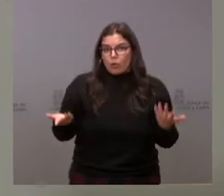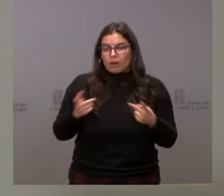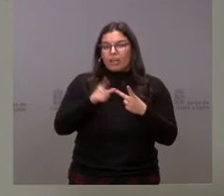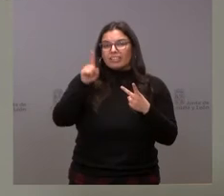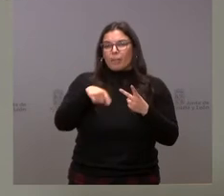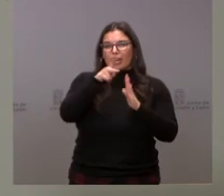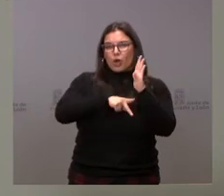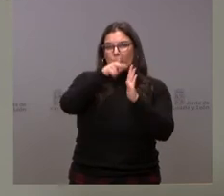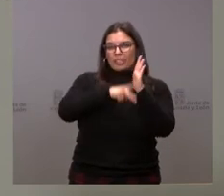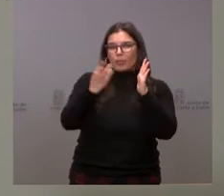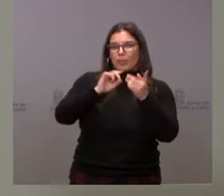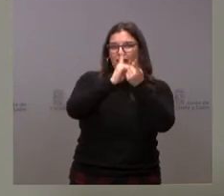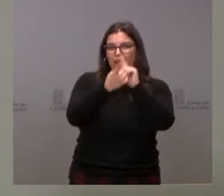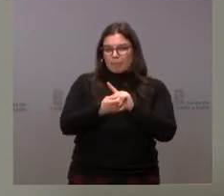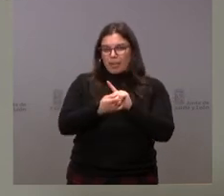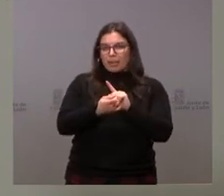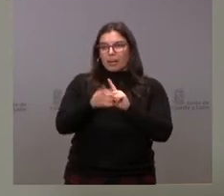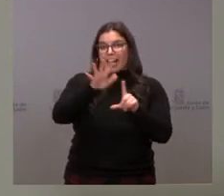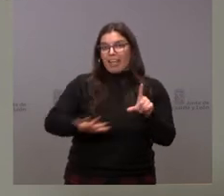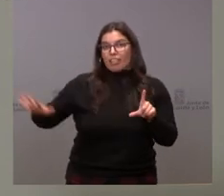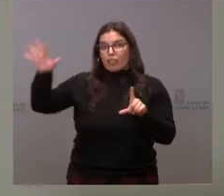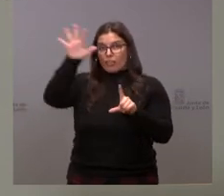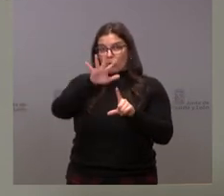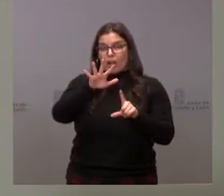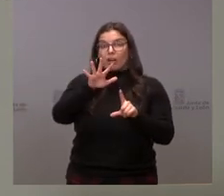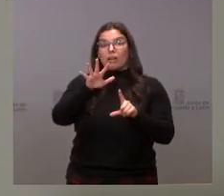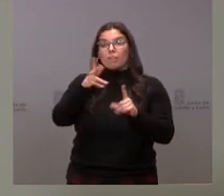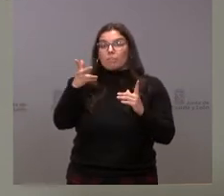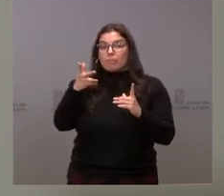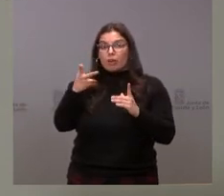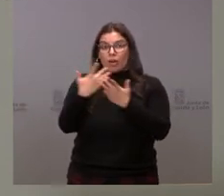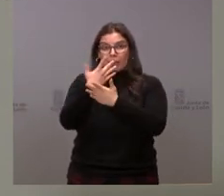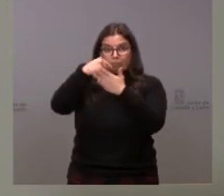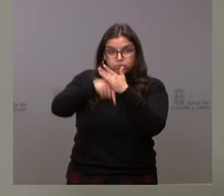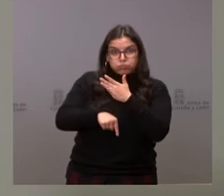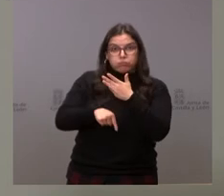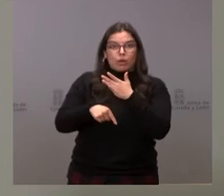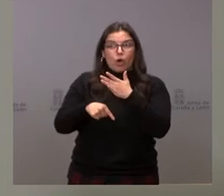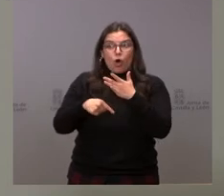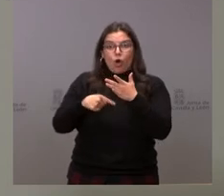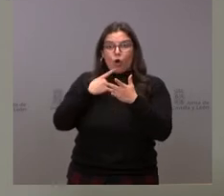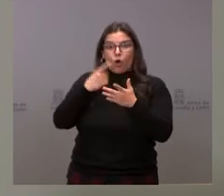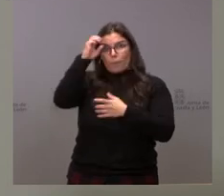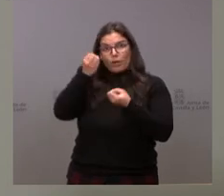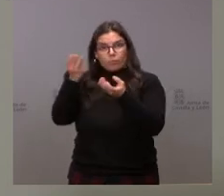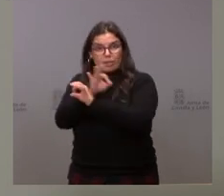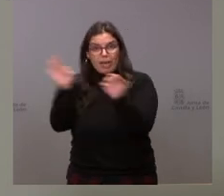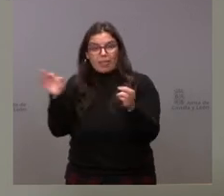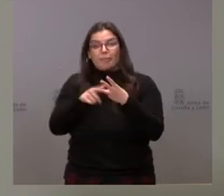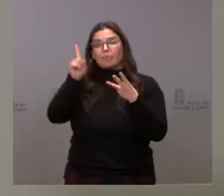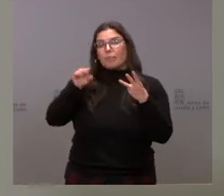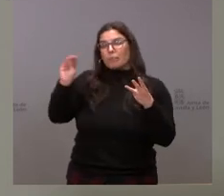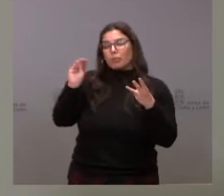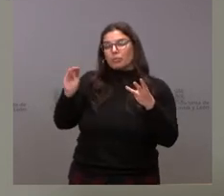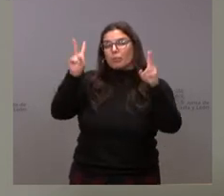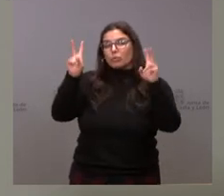normativos que se iban a realizar a nivel nacional de los cuales no tenemos ningún conocimiento ni ninguna participación y también preguntamos por